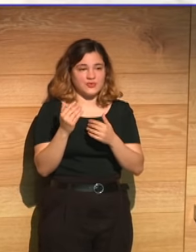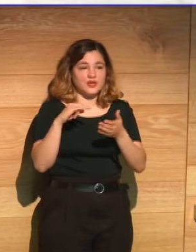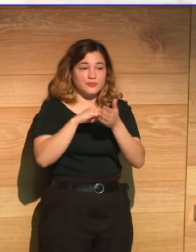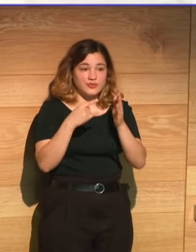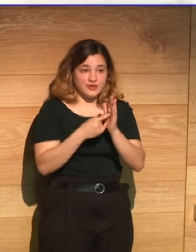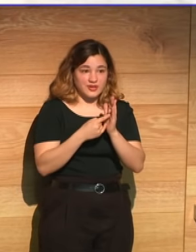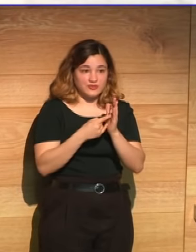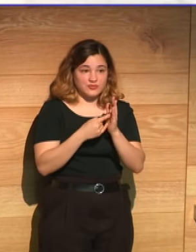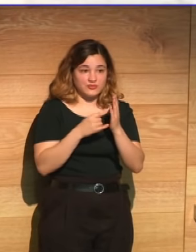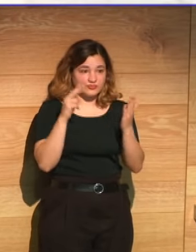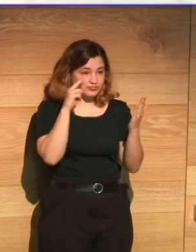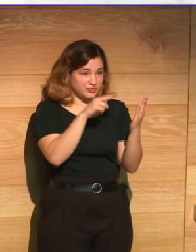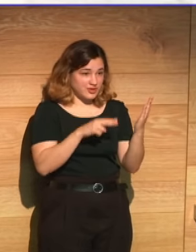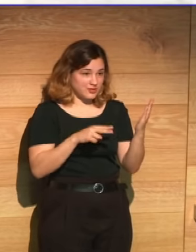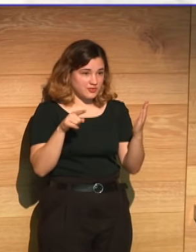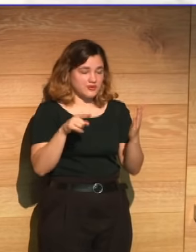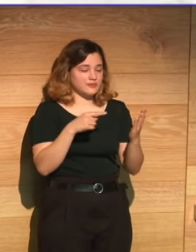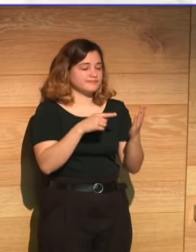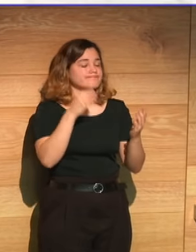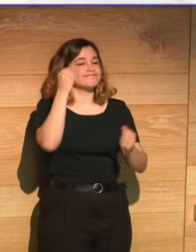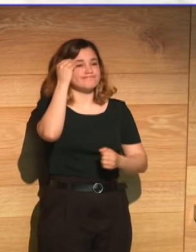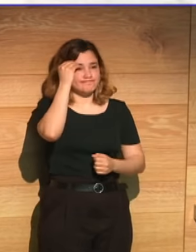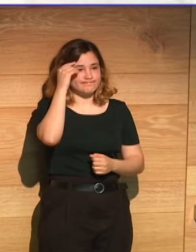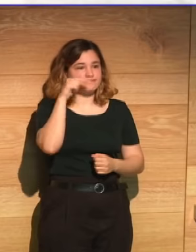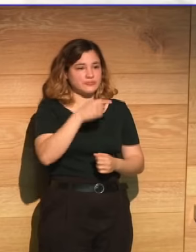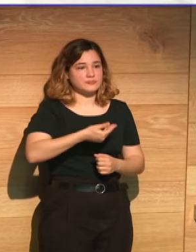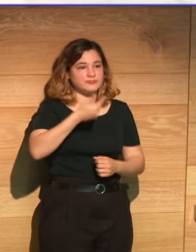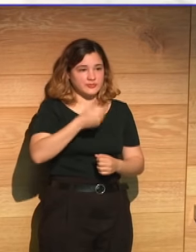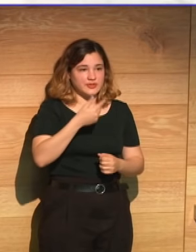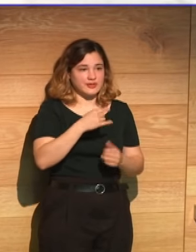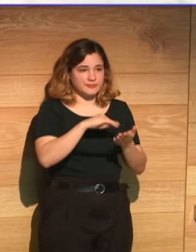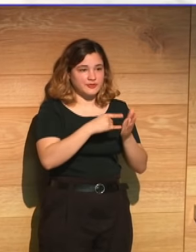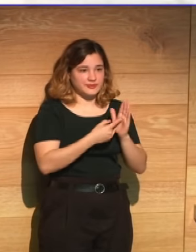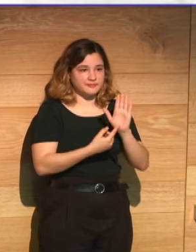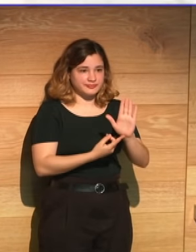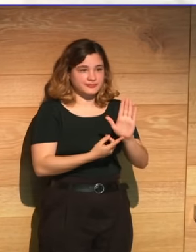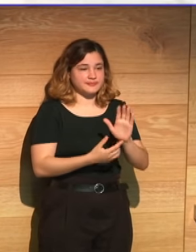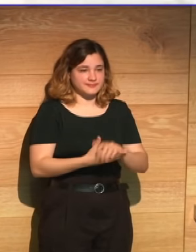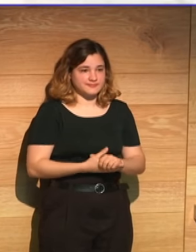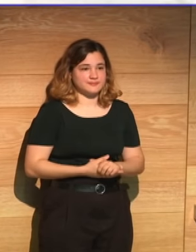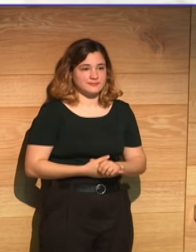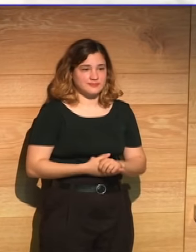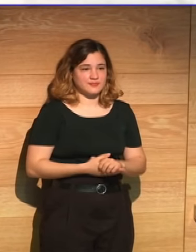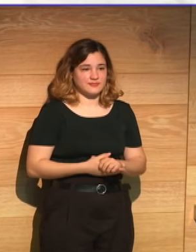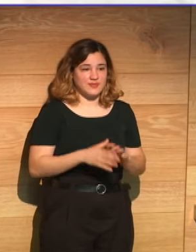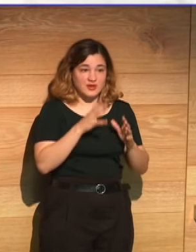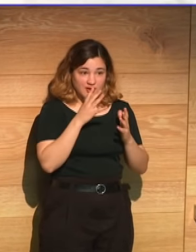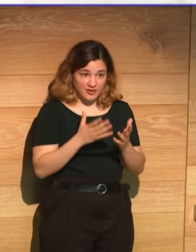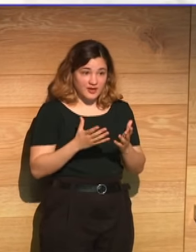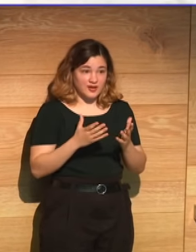inmediatamente percibieron que era fundamental una iniciativa como esa, y ahora forma parte del currículum